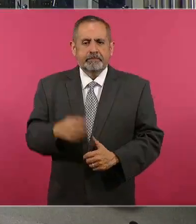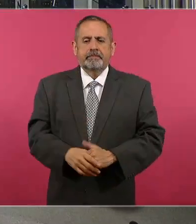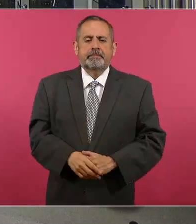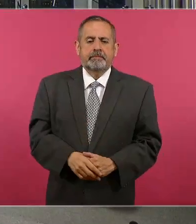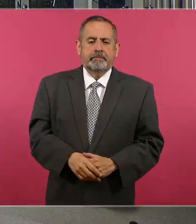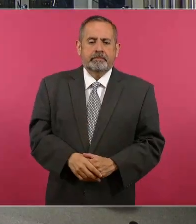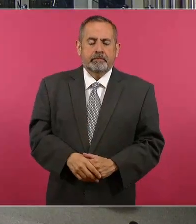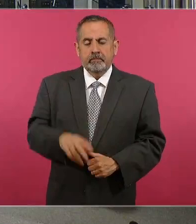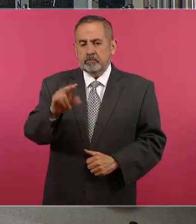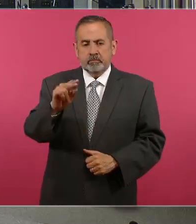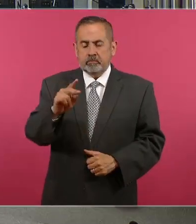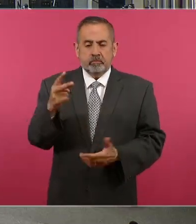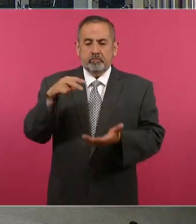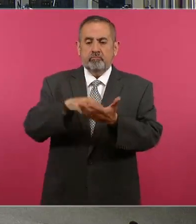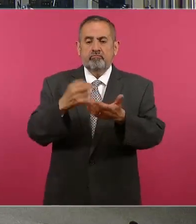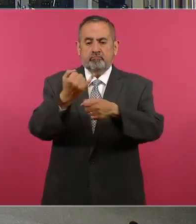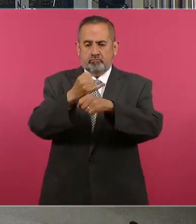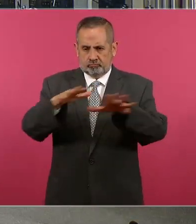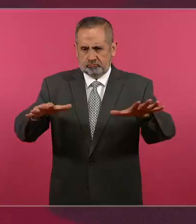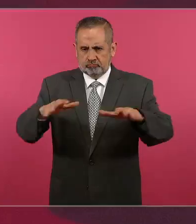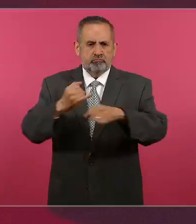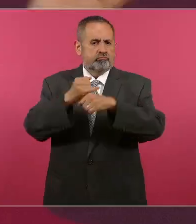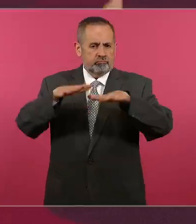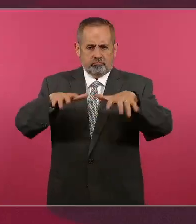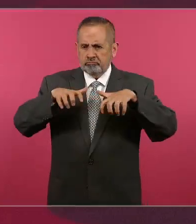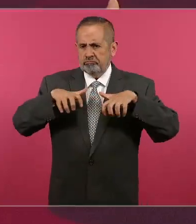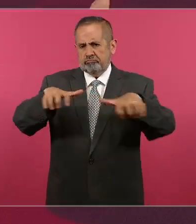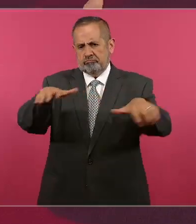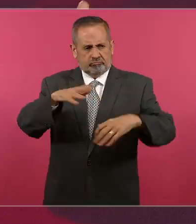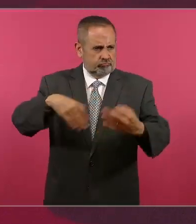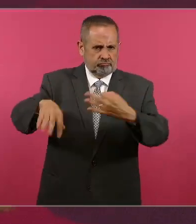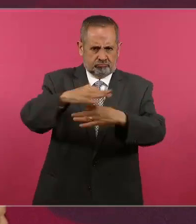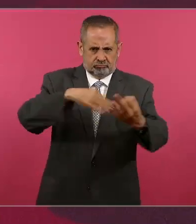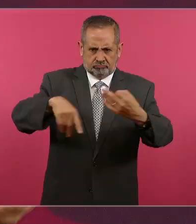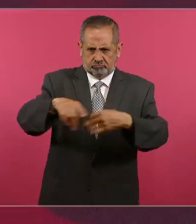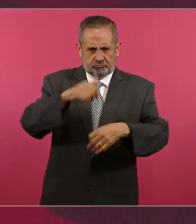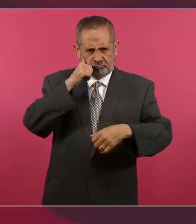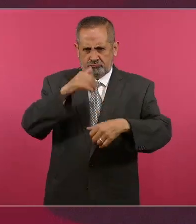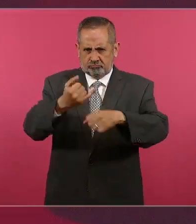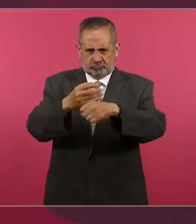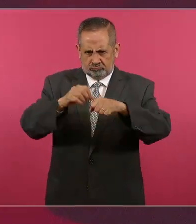No, el informe público, ahí van a estar ustedes todos.